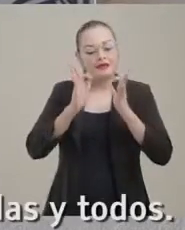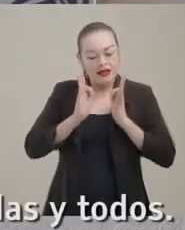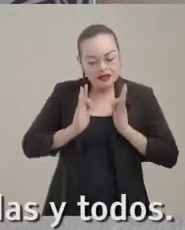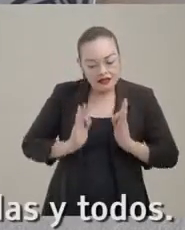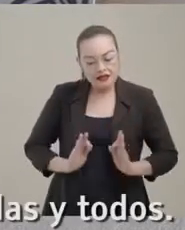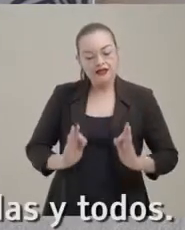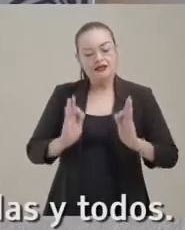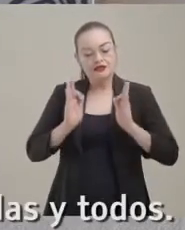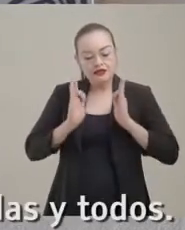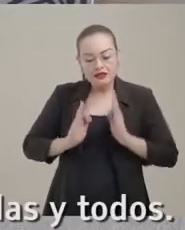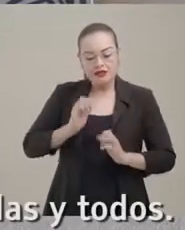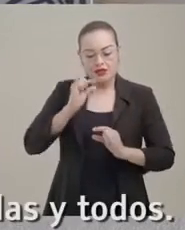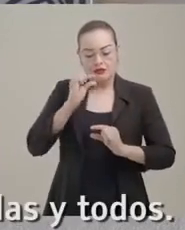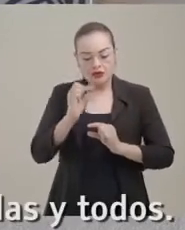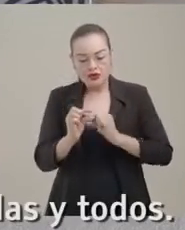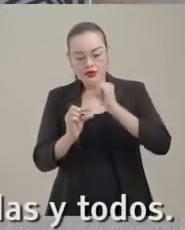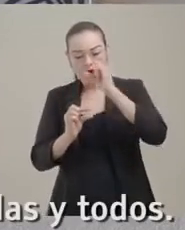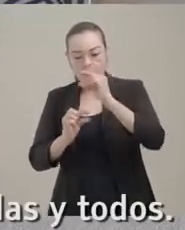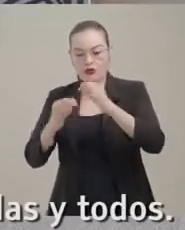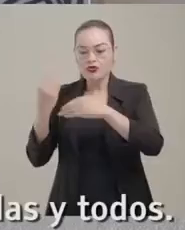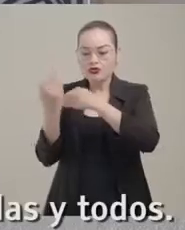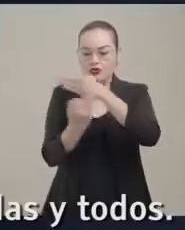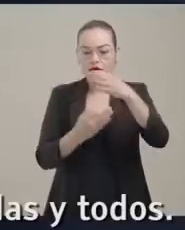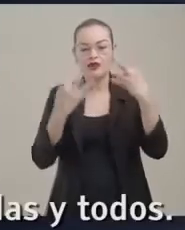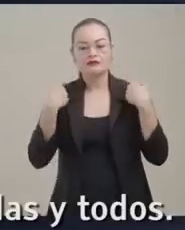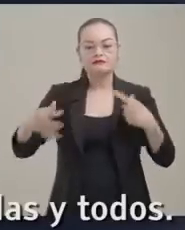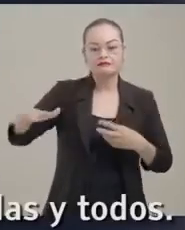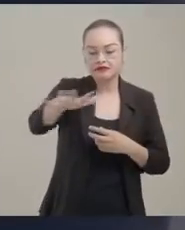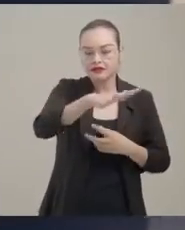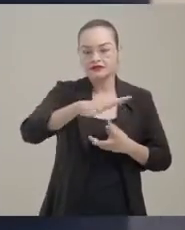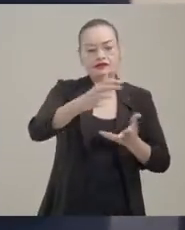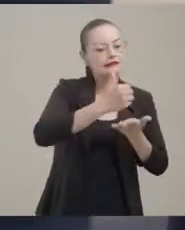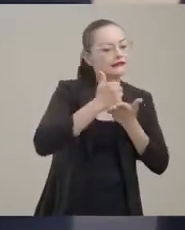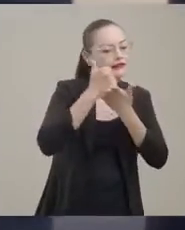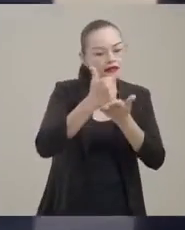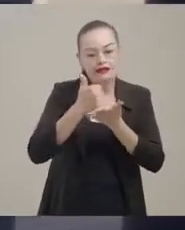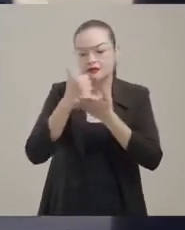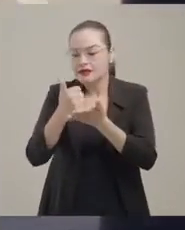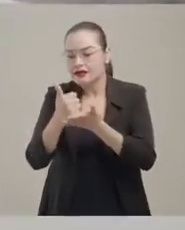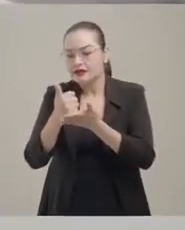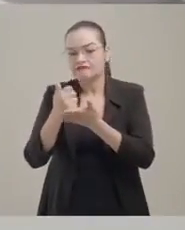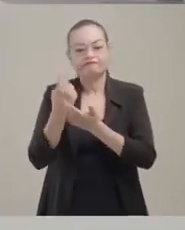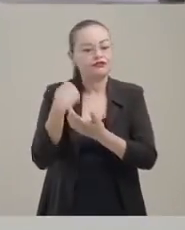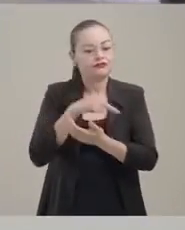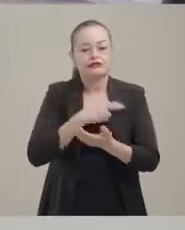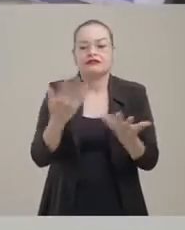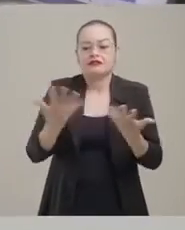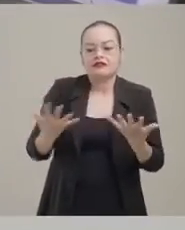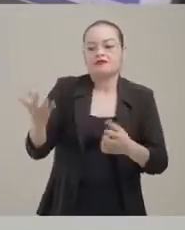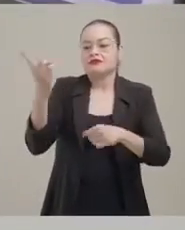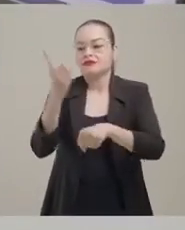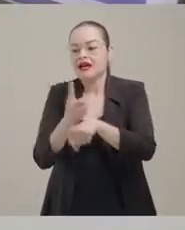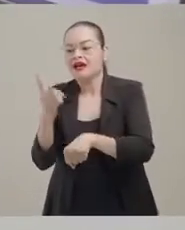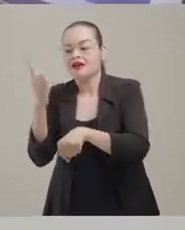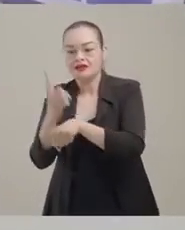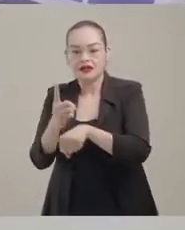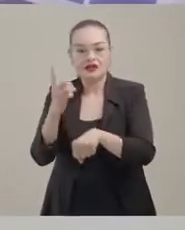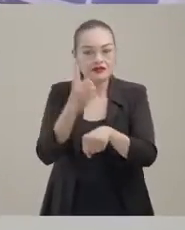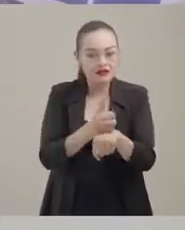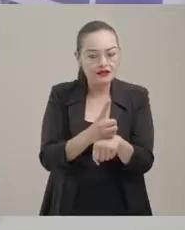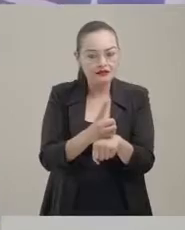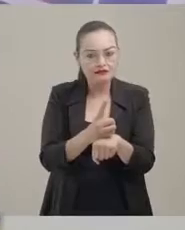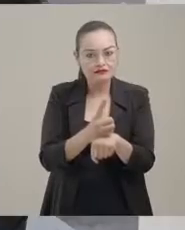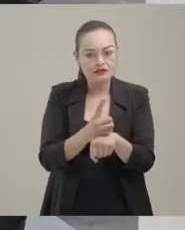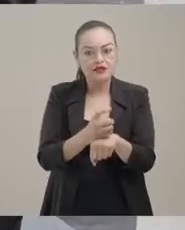Recuperar nuestra tranquilidad ha sido un logro de todas y de todo. Es una tarea que hacemos a diario. Pero